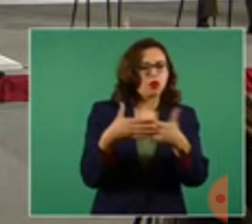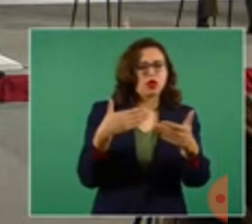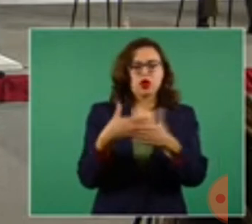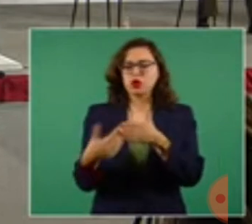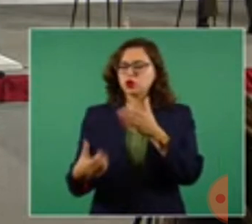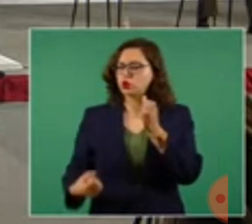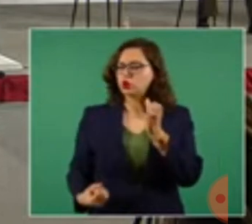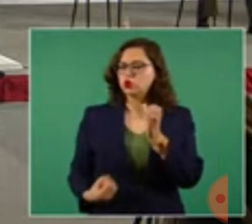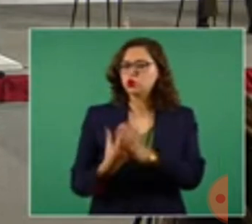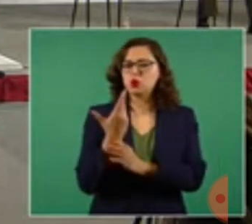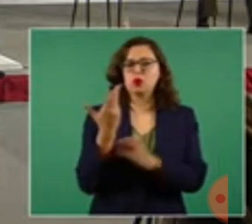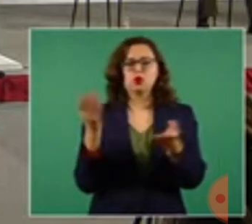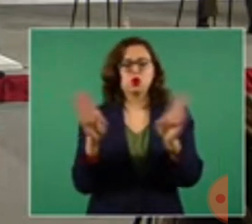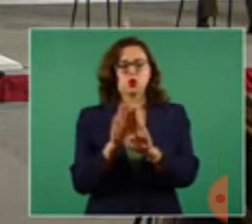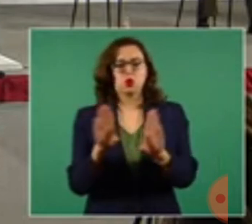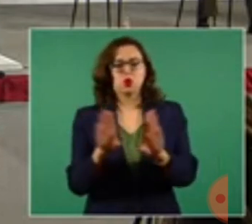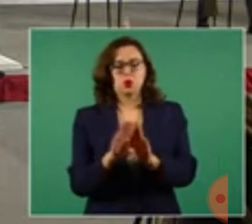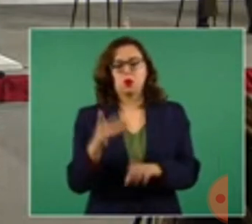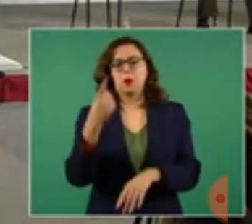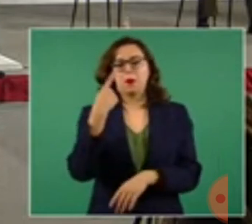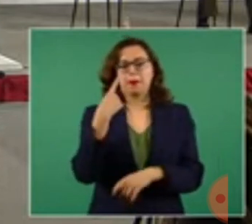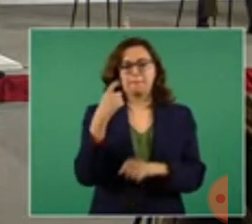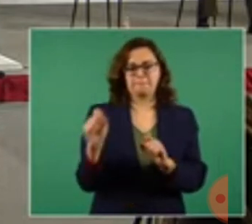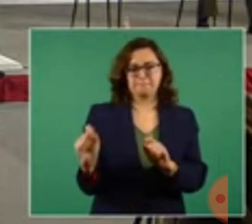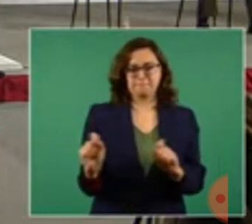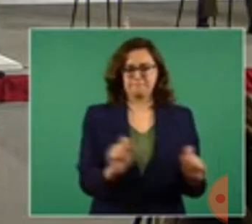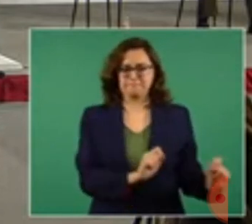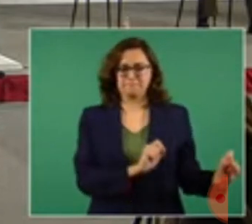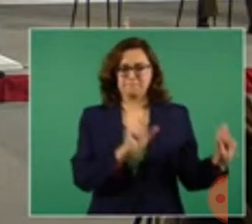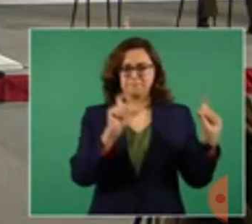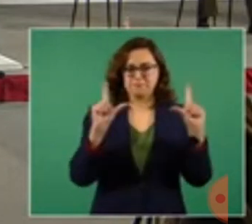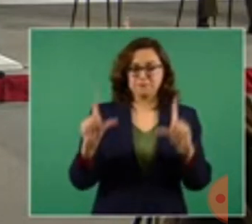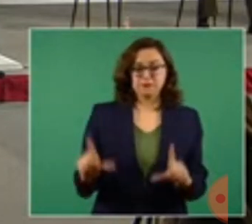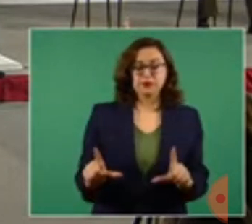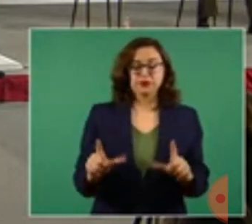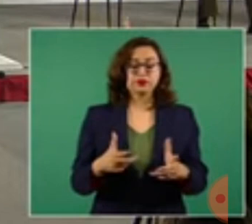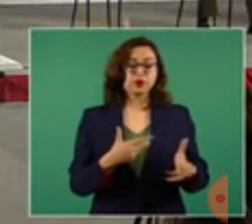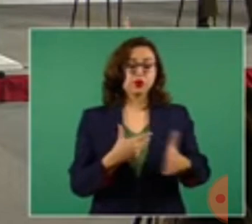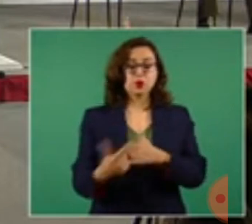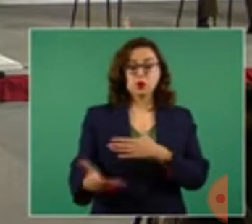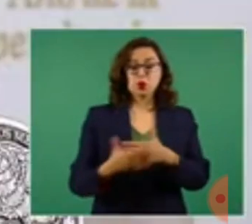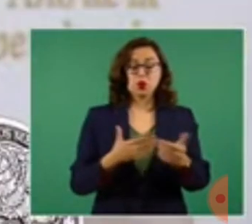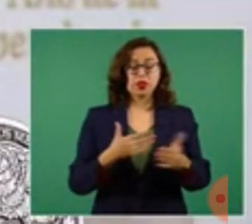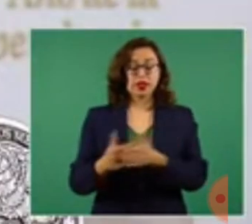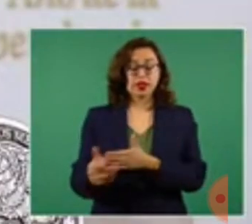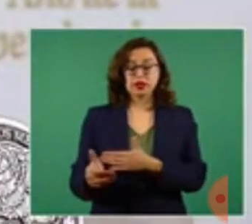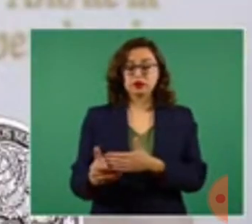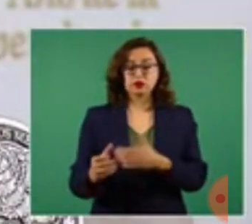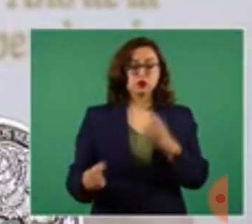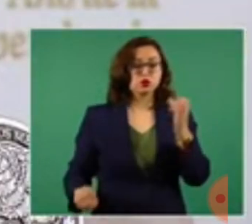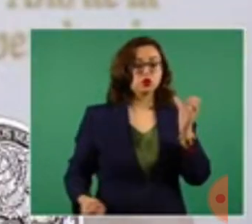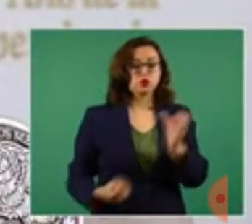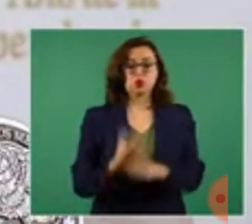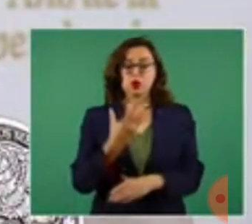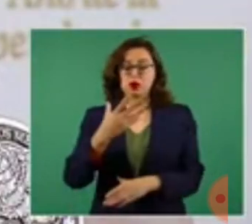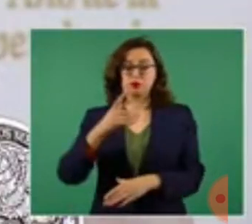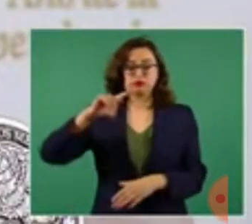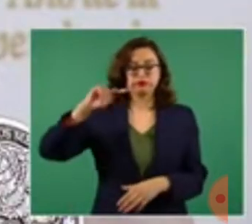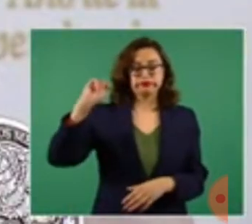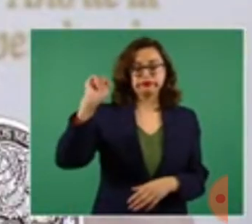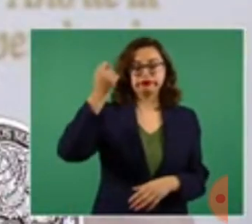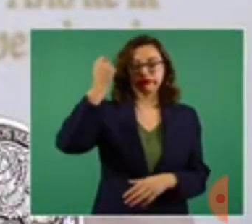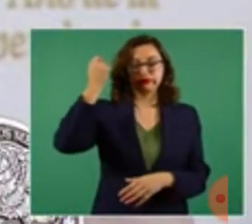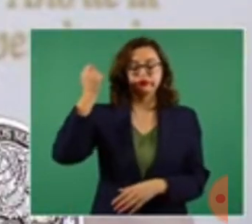la imagen siguiente, los últimos avances de la ciencia médica en el mundo. La siguiente, por